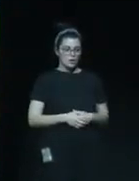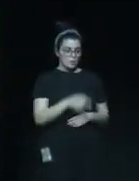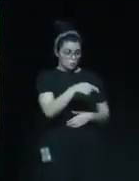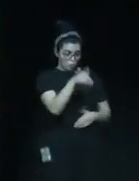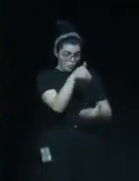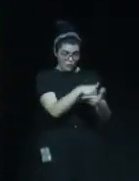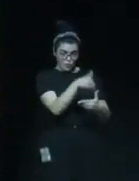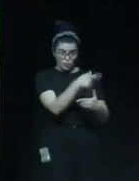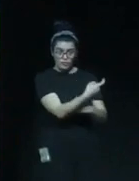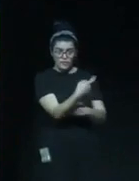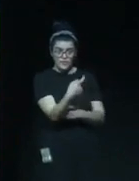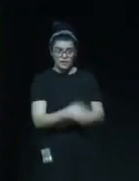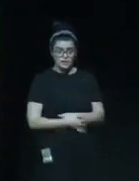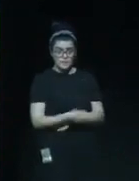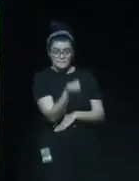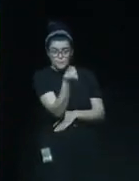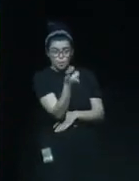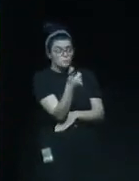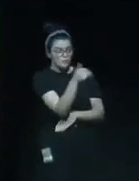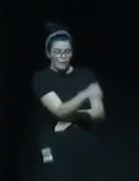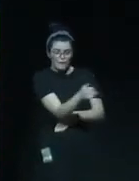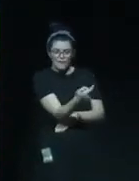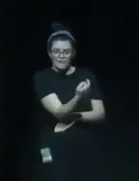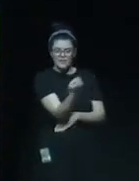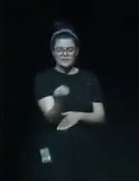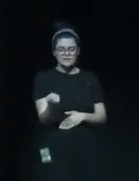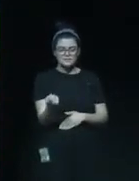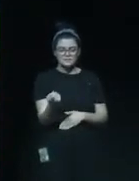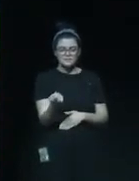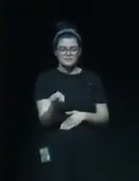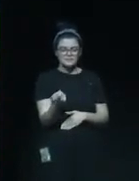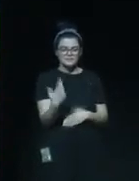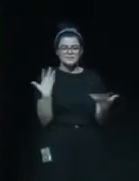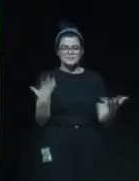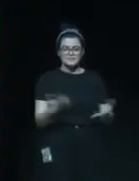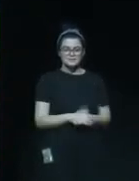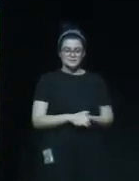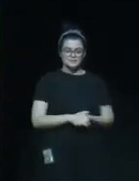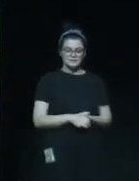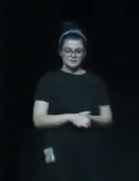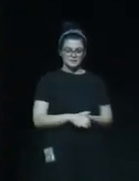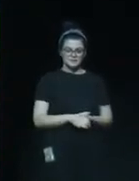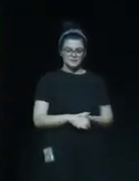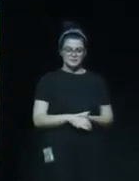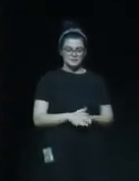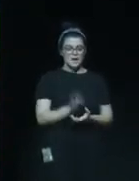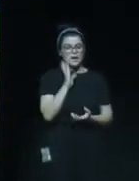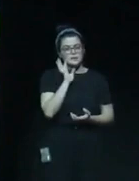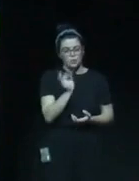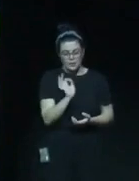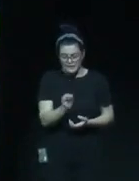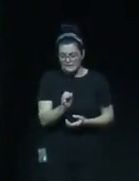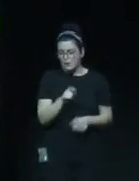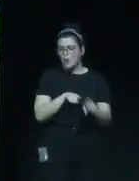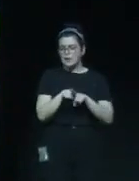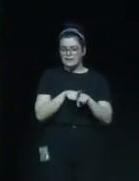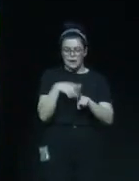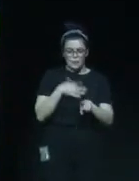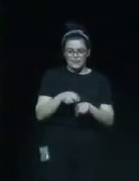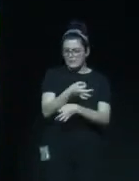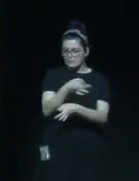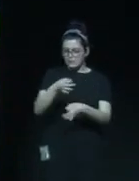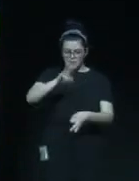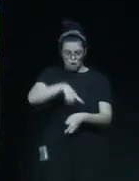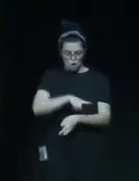votos, por pocos, ¿no? Claro, dices, hombre, seguramente tendrá muchas críticas, no digo que no, porque no es